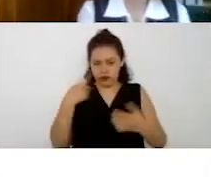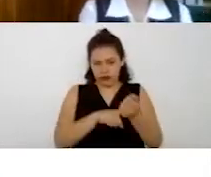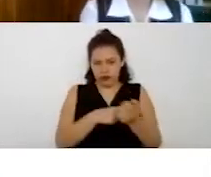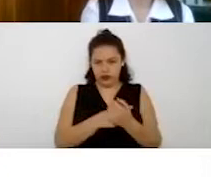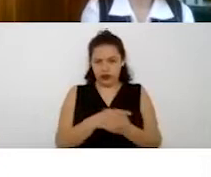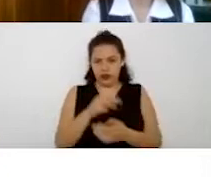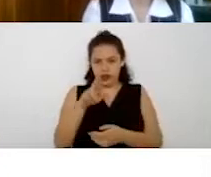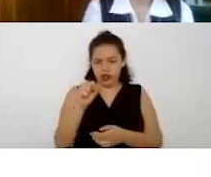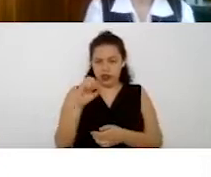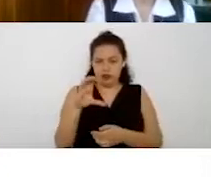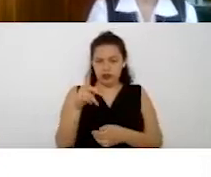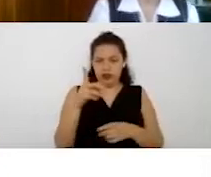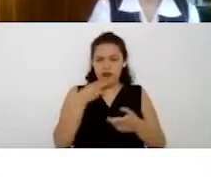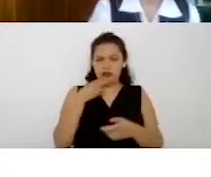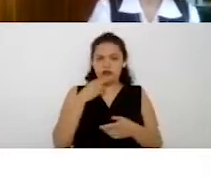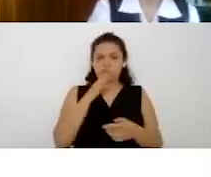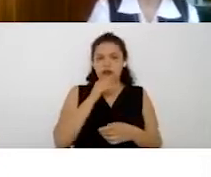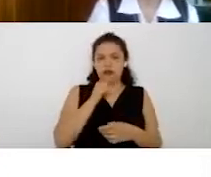qué?